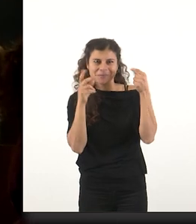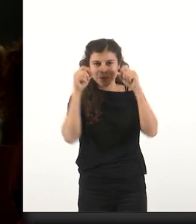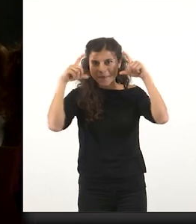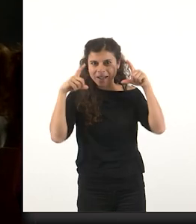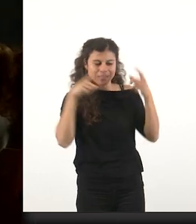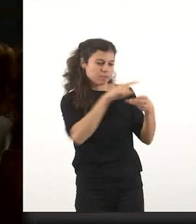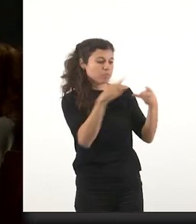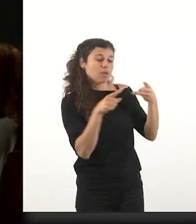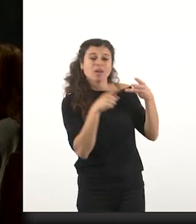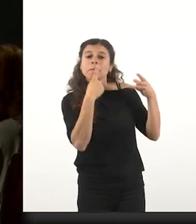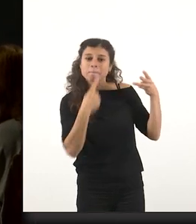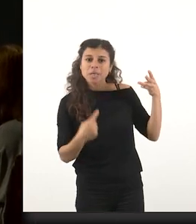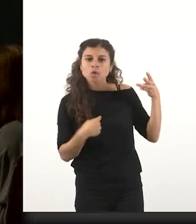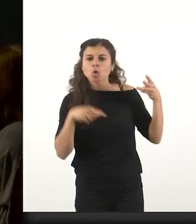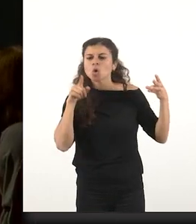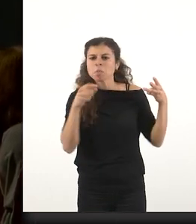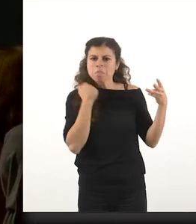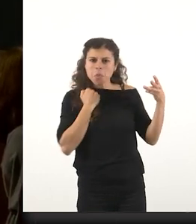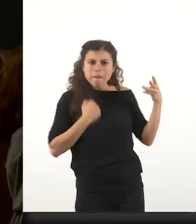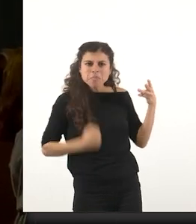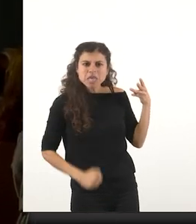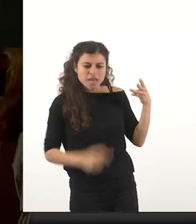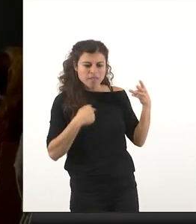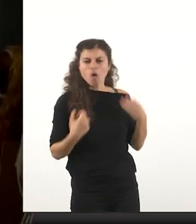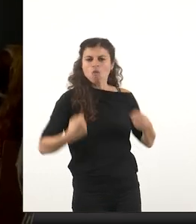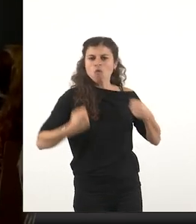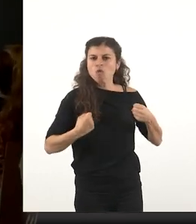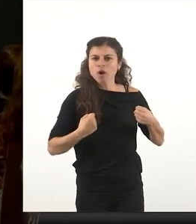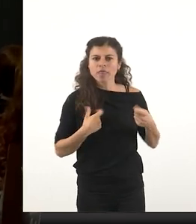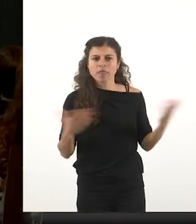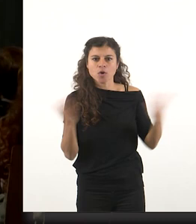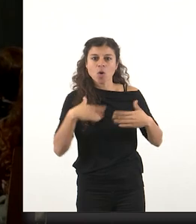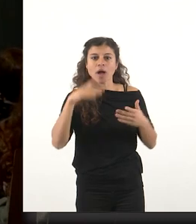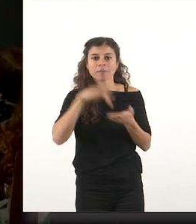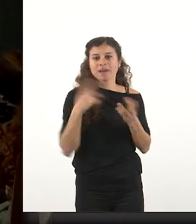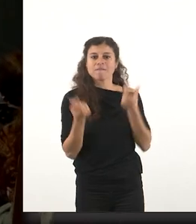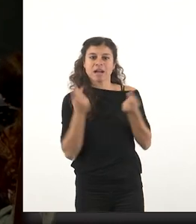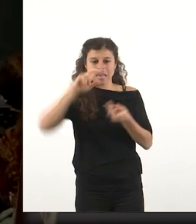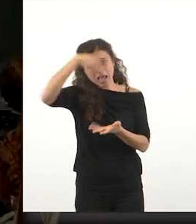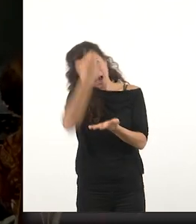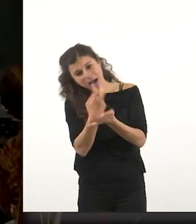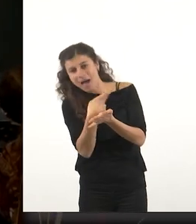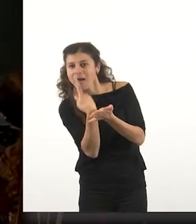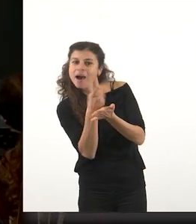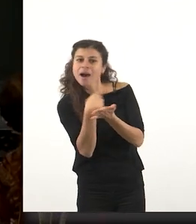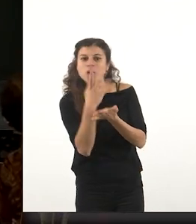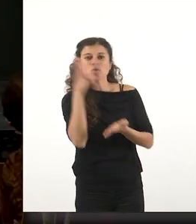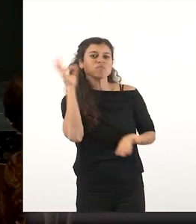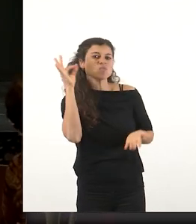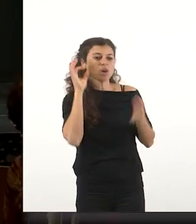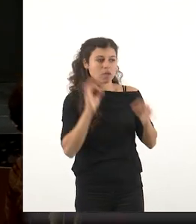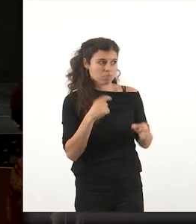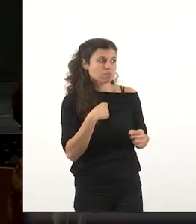dijo que era una enquencle de mierda, como todas las tías, que ninguna tenemos fuerza física para aguantar el peso de breakdown en el suelo, me lo creí. Porque me enseñó el paso